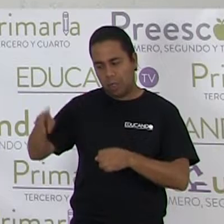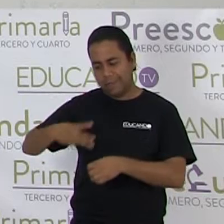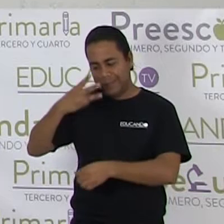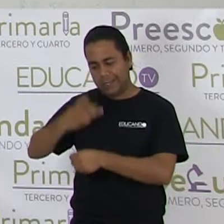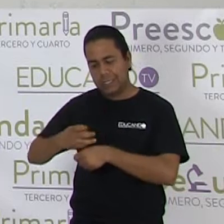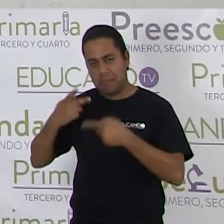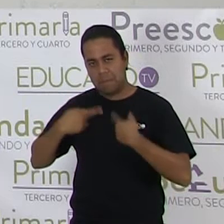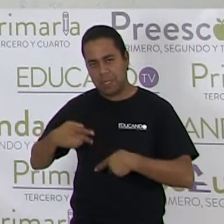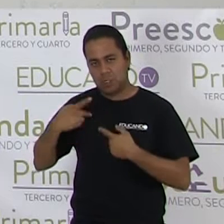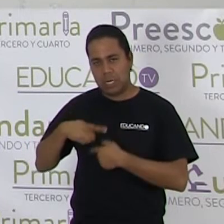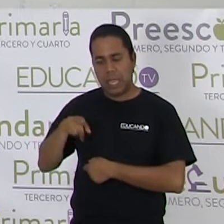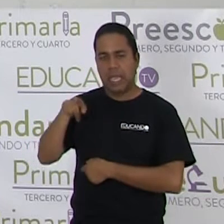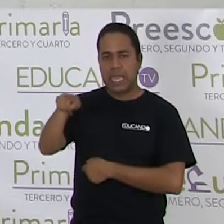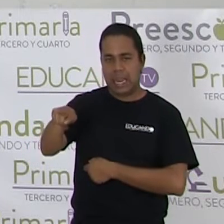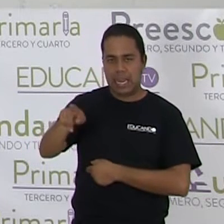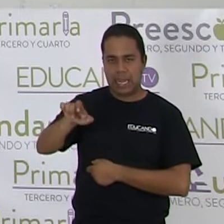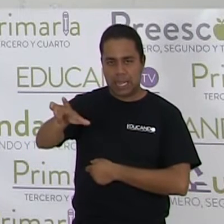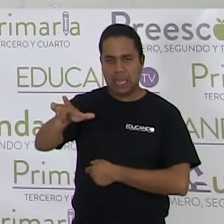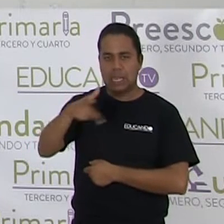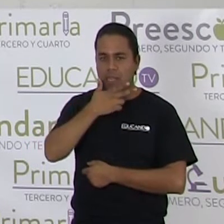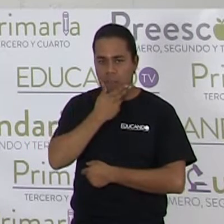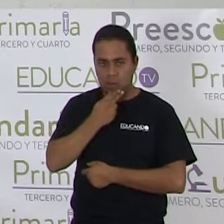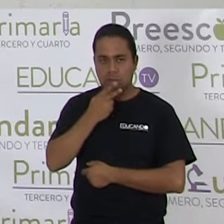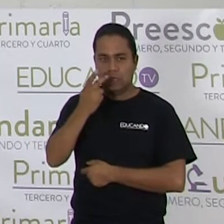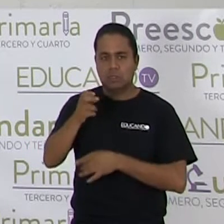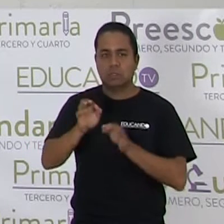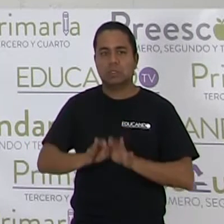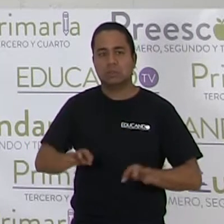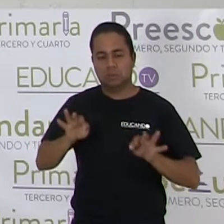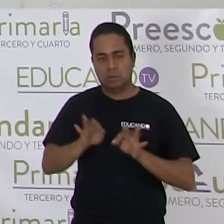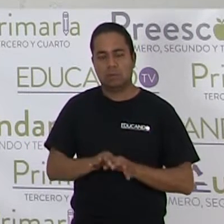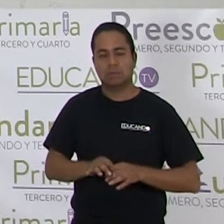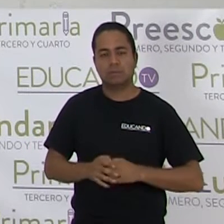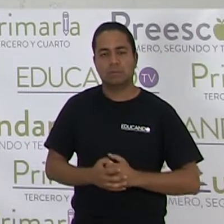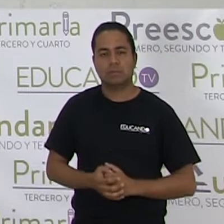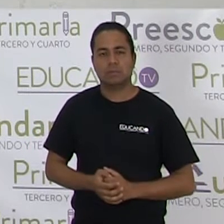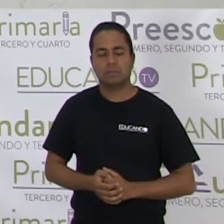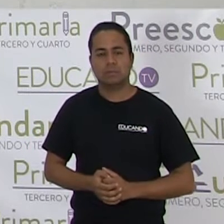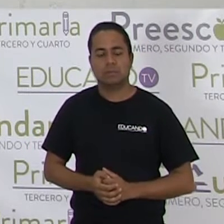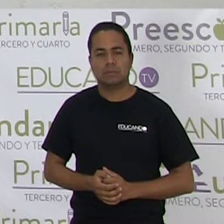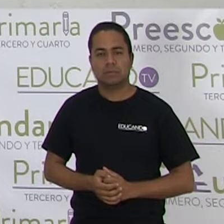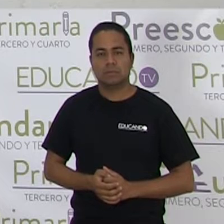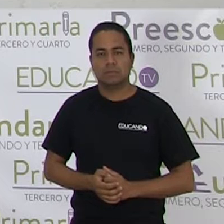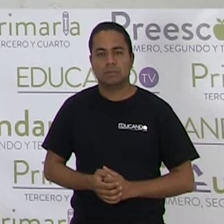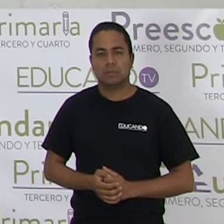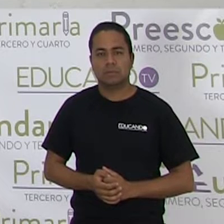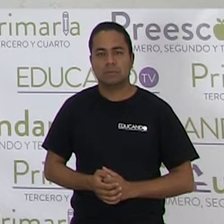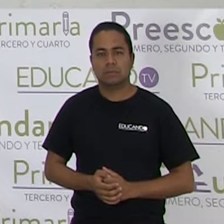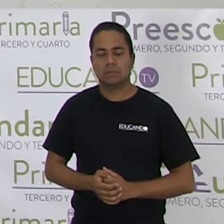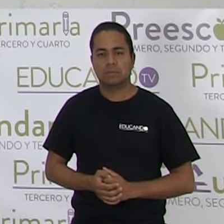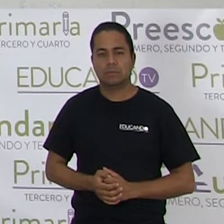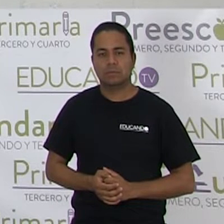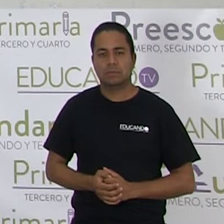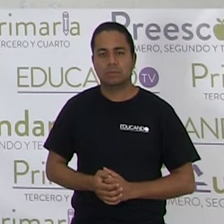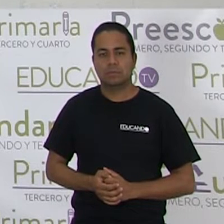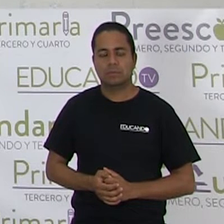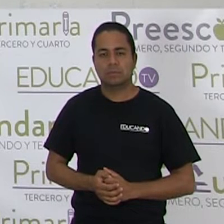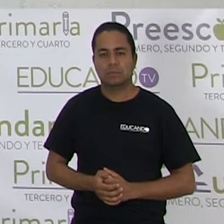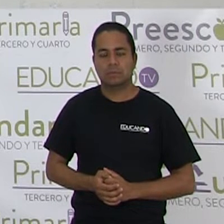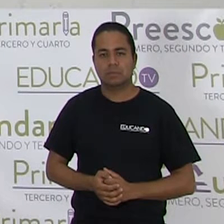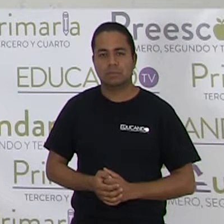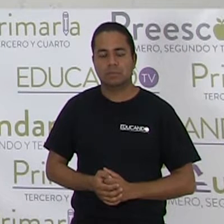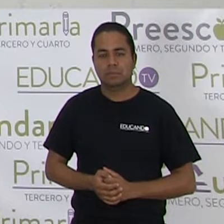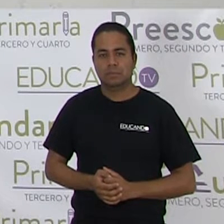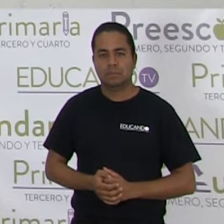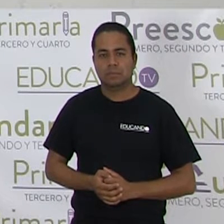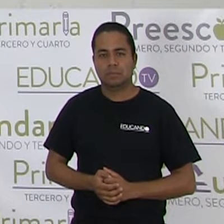tercera persona. Muy interesante esta parte. Uno de los tipos de personajes que vamos a encontrar son